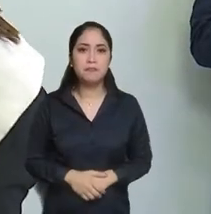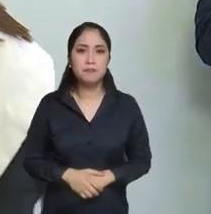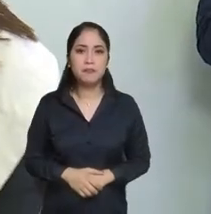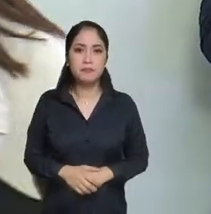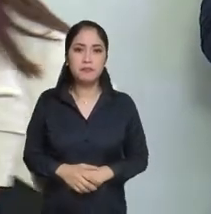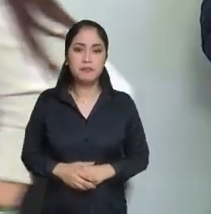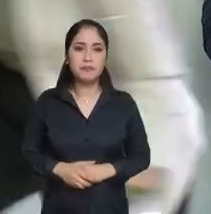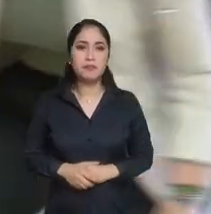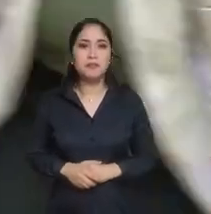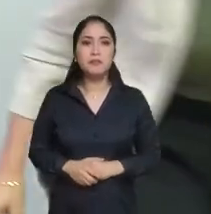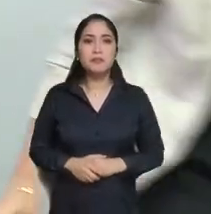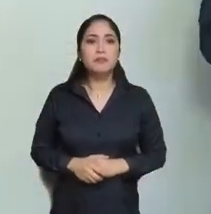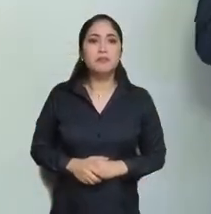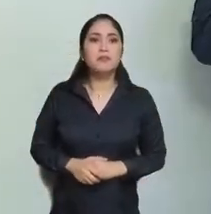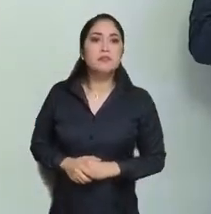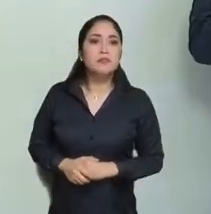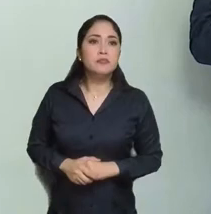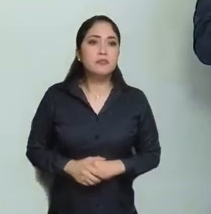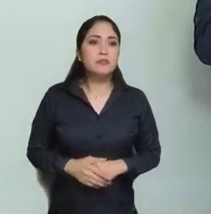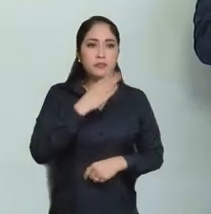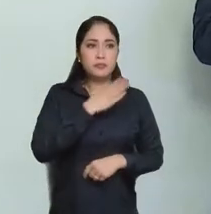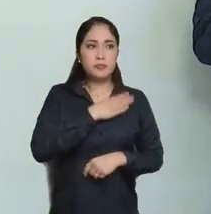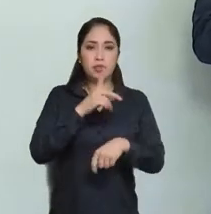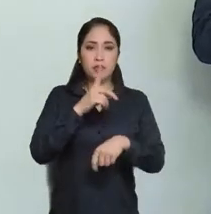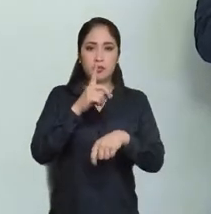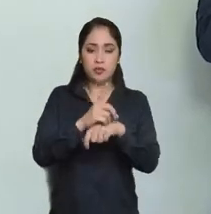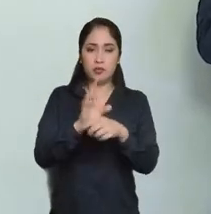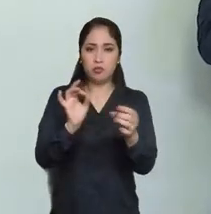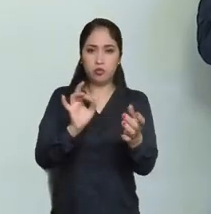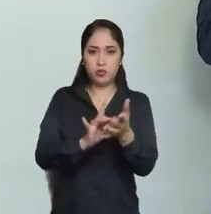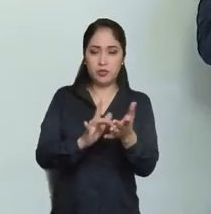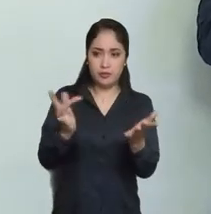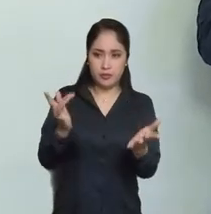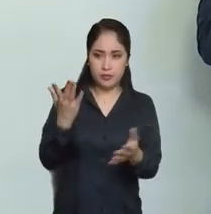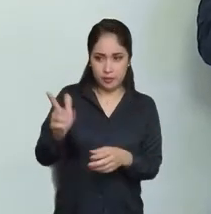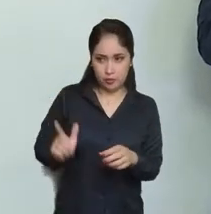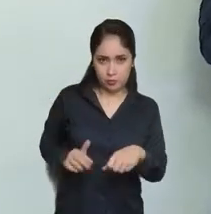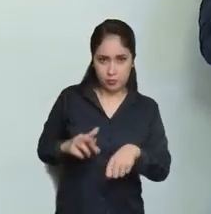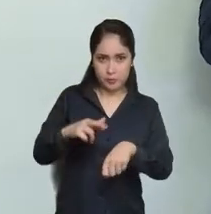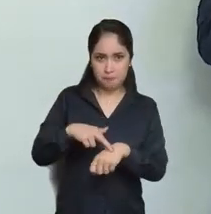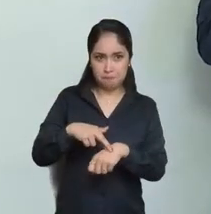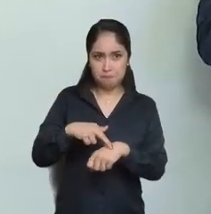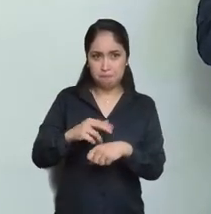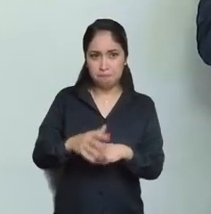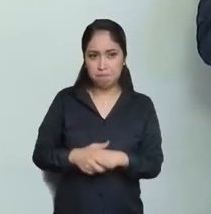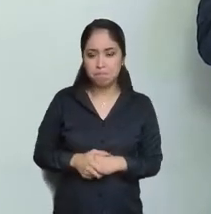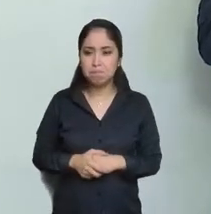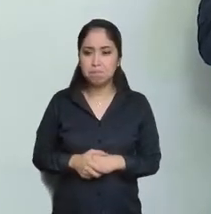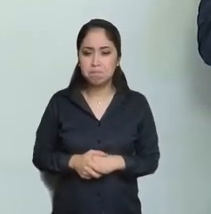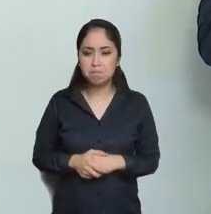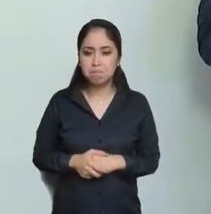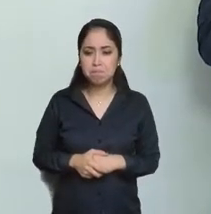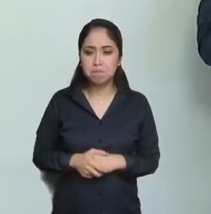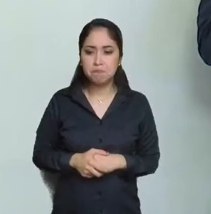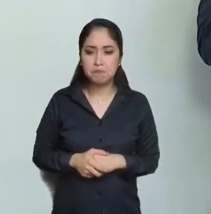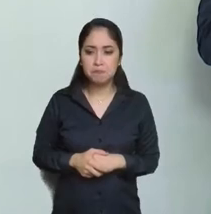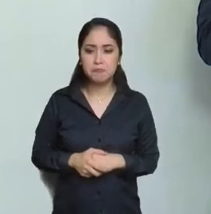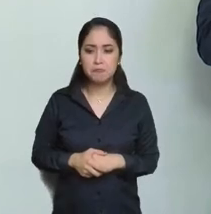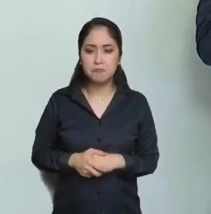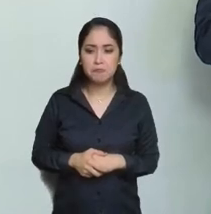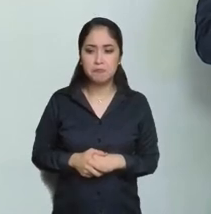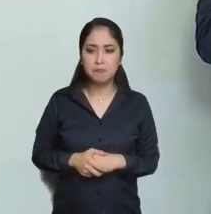Buenos días, muchas gracias. Gobernador, algún asunto que se ha visto recurrente allá en el